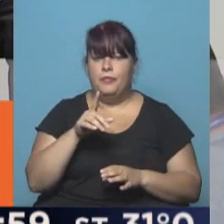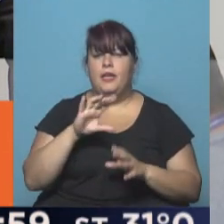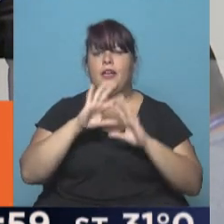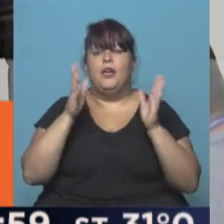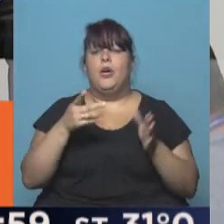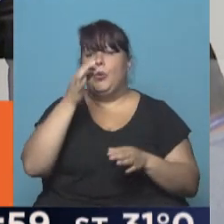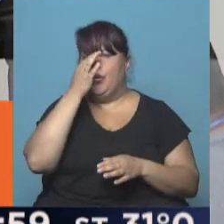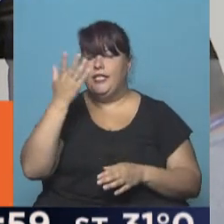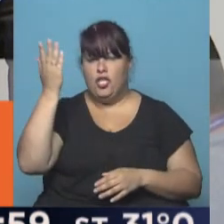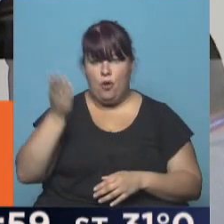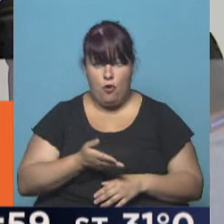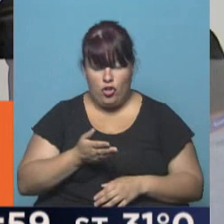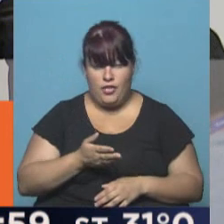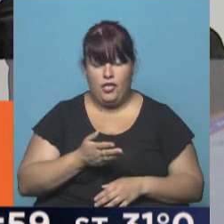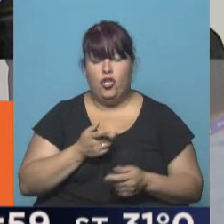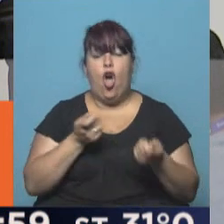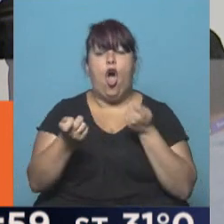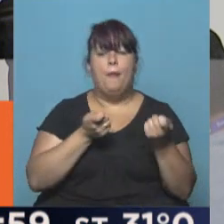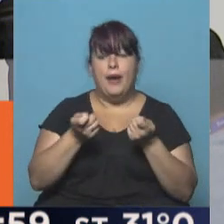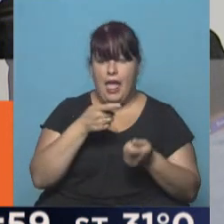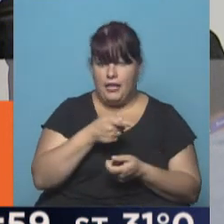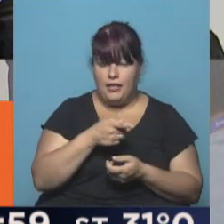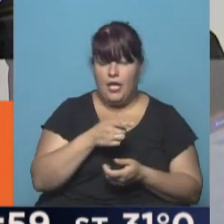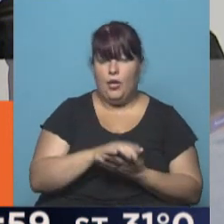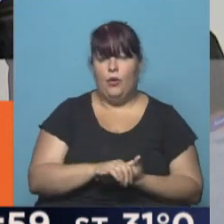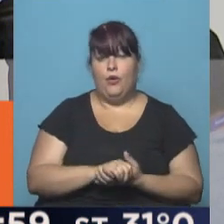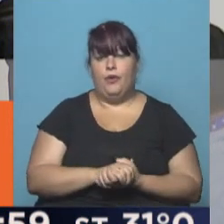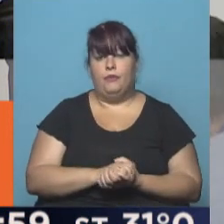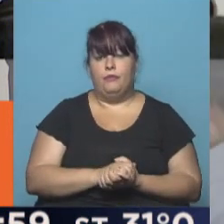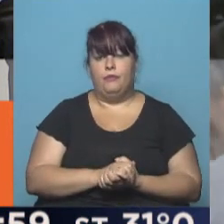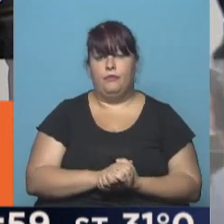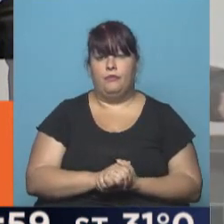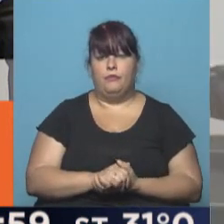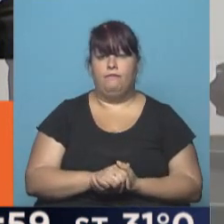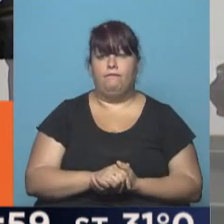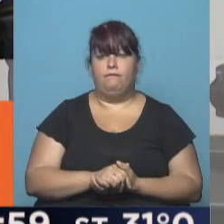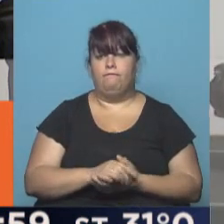estructural en un 25% y el operativo en